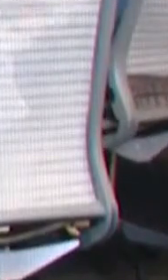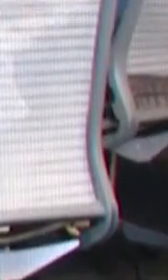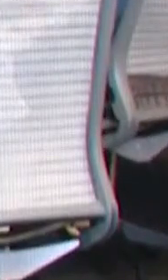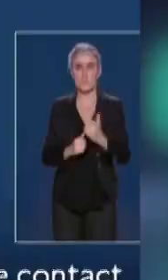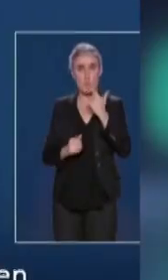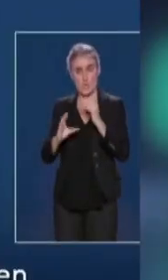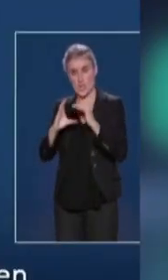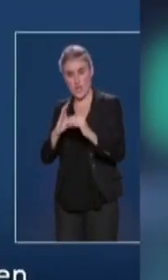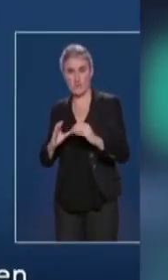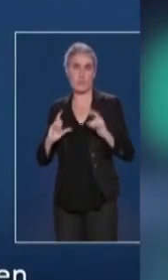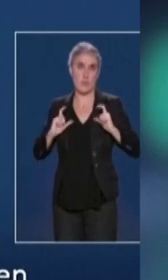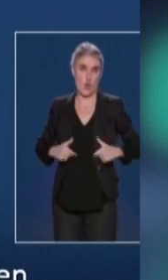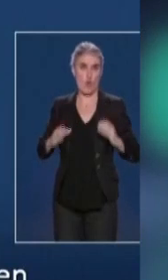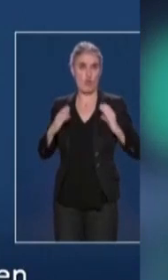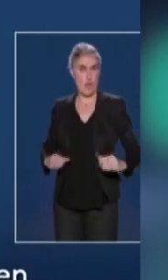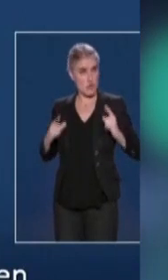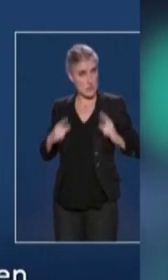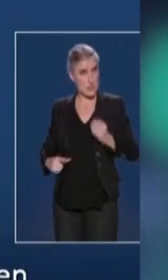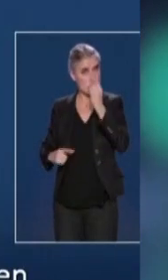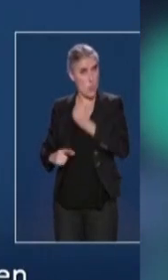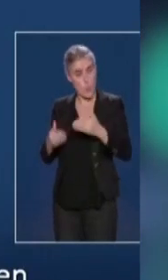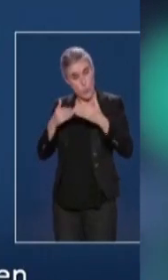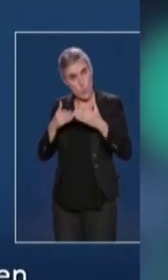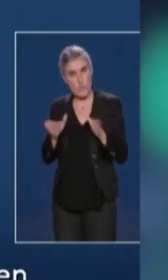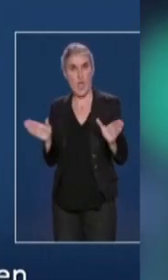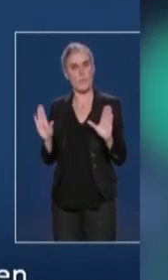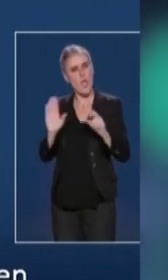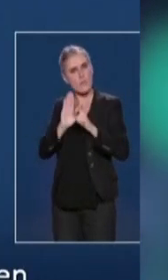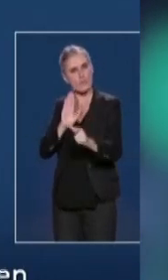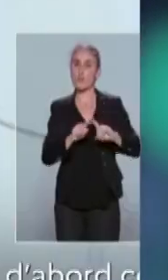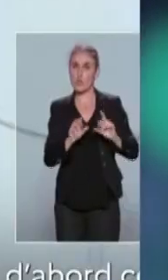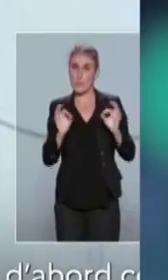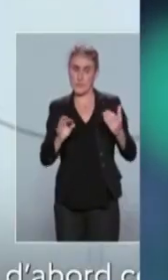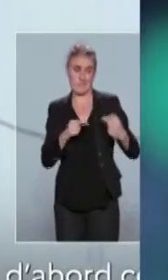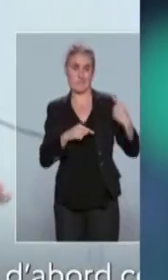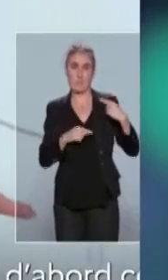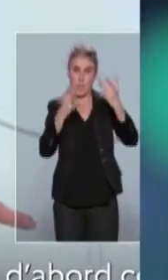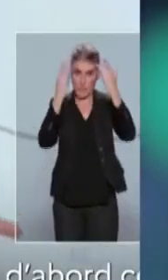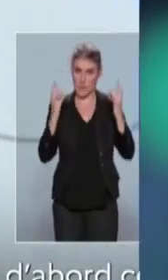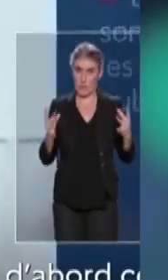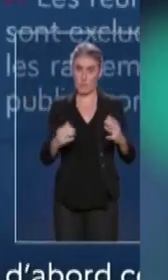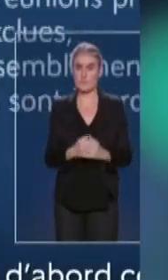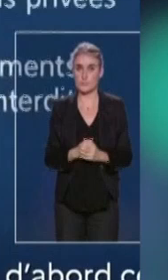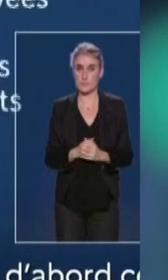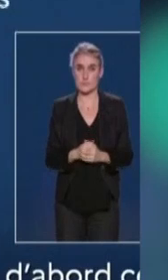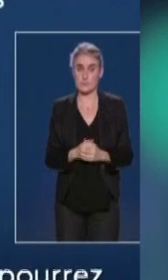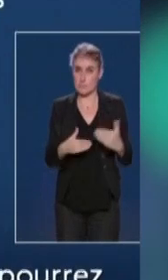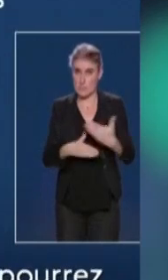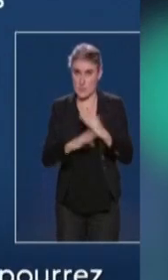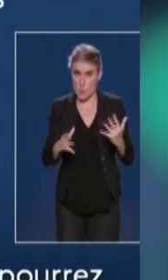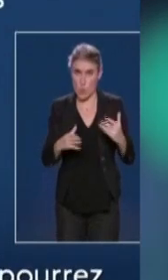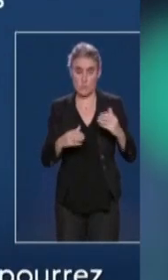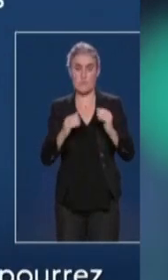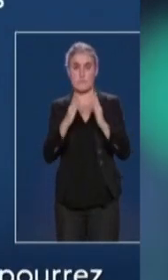diciembre él hizo un diagnóstico de la situación diciendo que están sumergidos por la rapidez con la que se ha expandido esta segunda ola que es